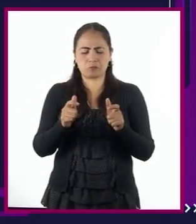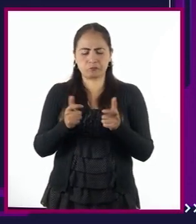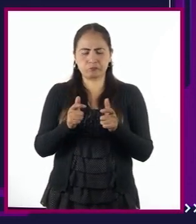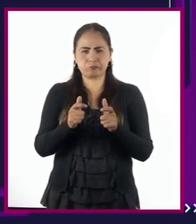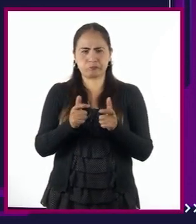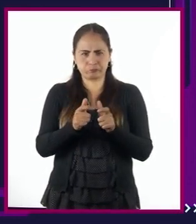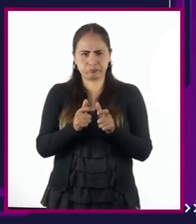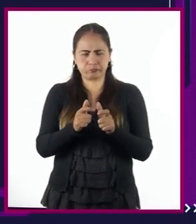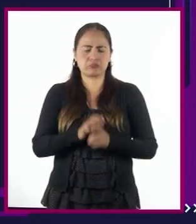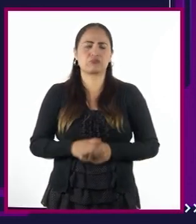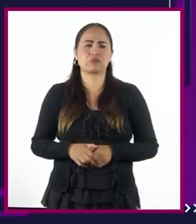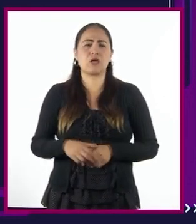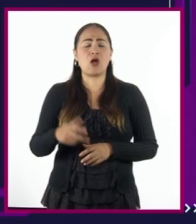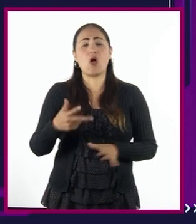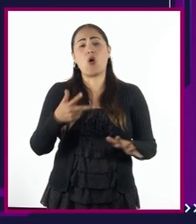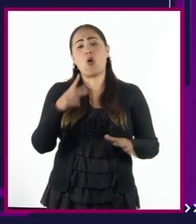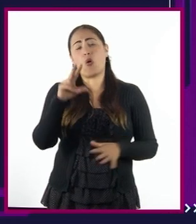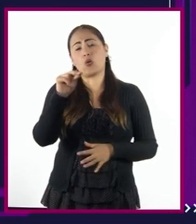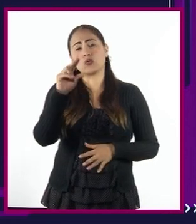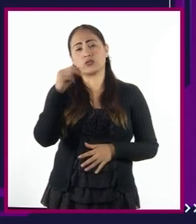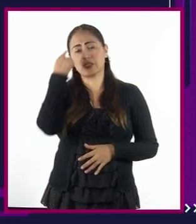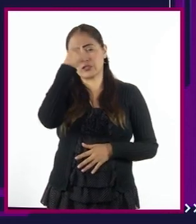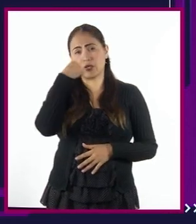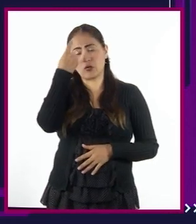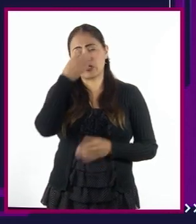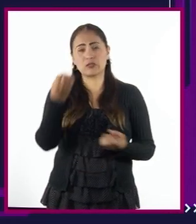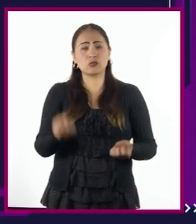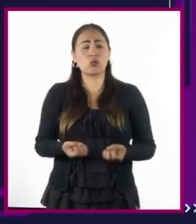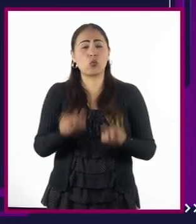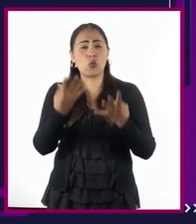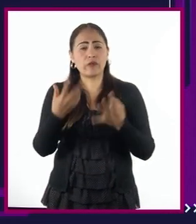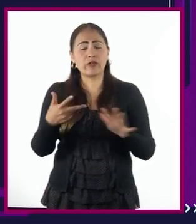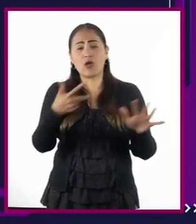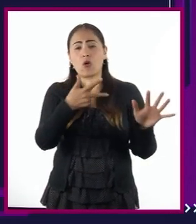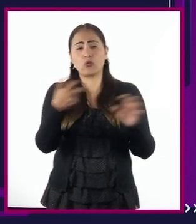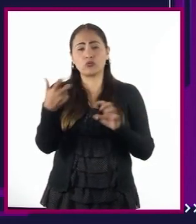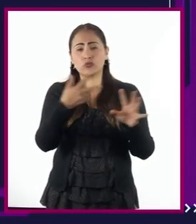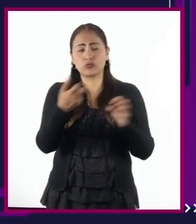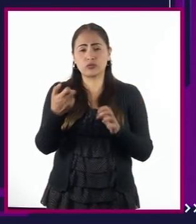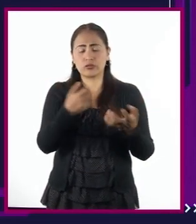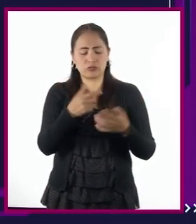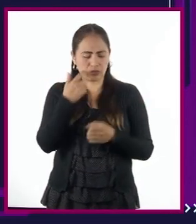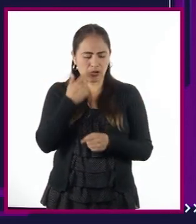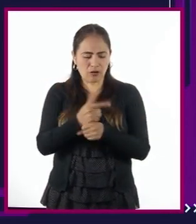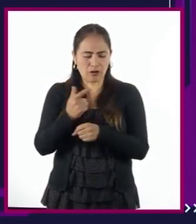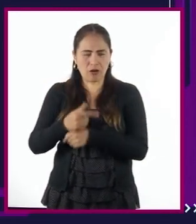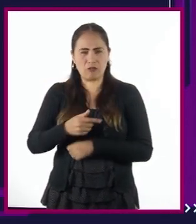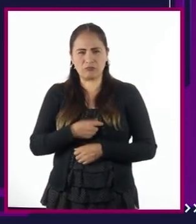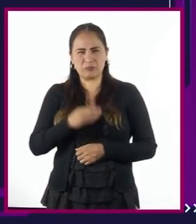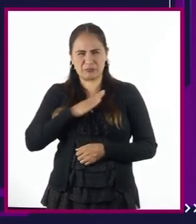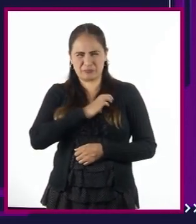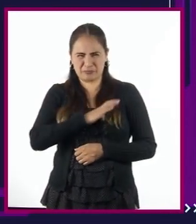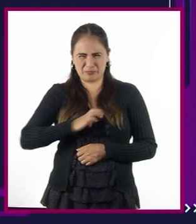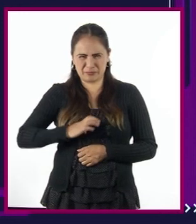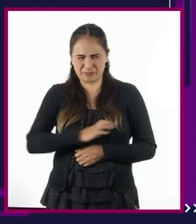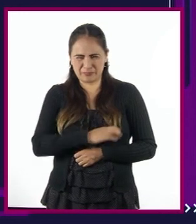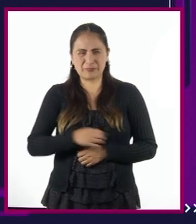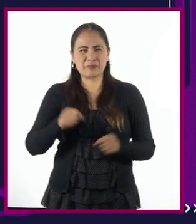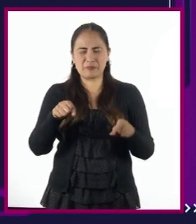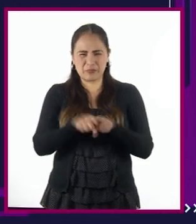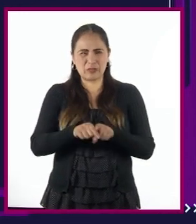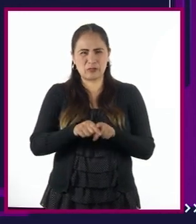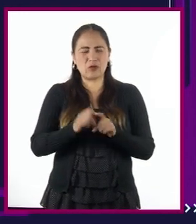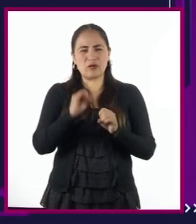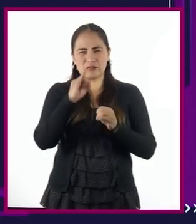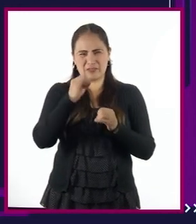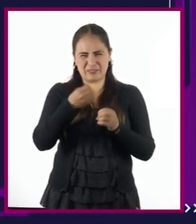manera que al llegar a 80 horas se registran 800 bacterias. La gráfica también nos permite